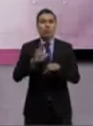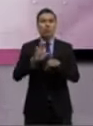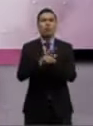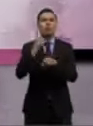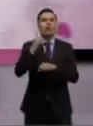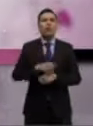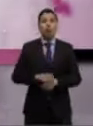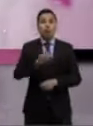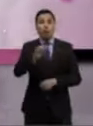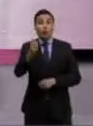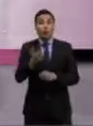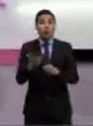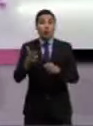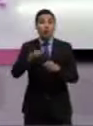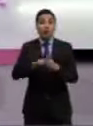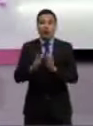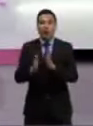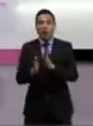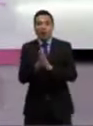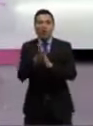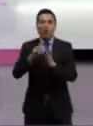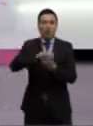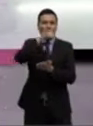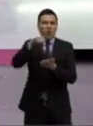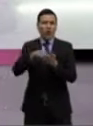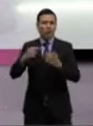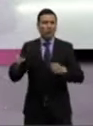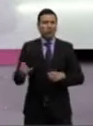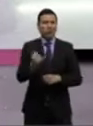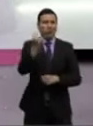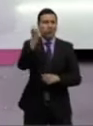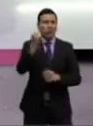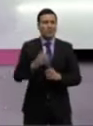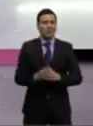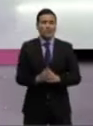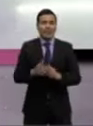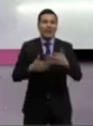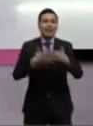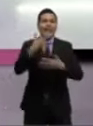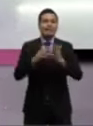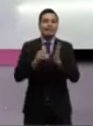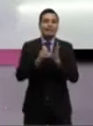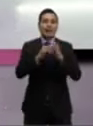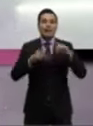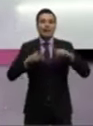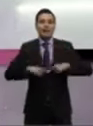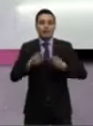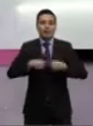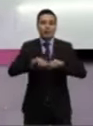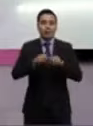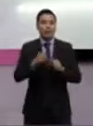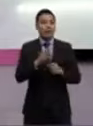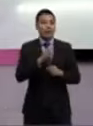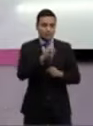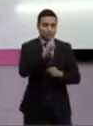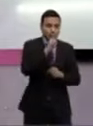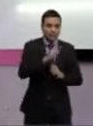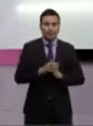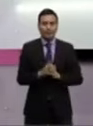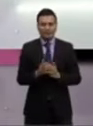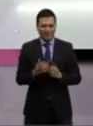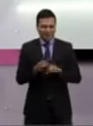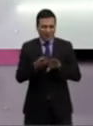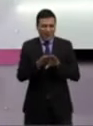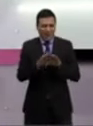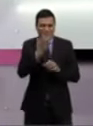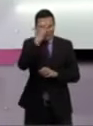otros construyeron en lugares inaccesibles o ni siquiera se puede recuperar la construcción. Gilberto, dejemos ¿cómo hablar. Es posible? ¿Cómo no les da